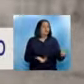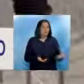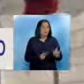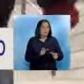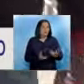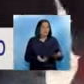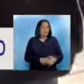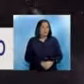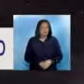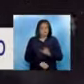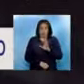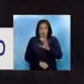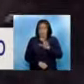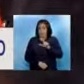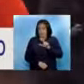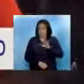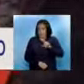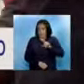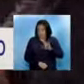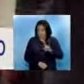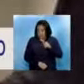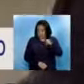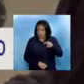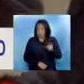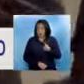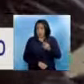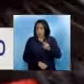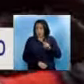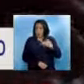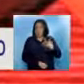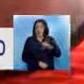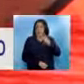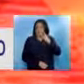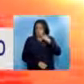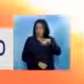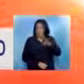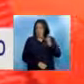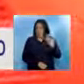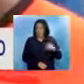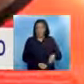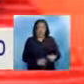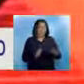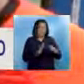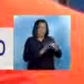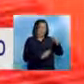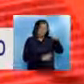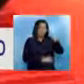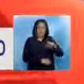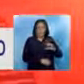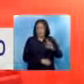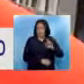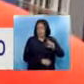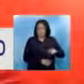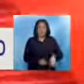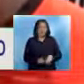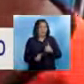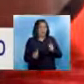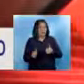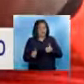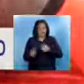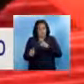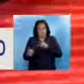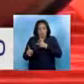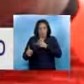agentes? Félix Enrique Ramos Ceballos es un viejo conocido en los pasillos de la Dirincri como un marca de la peligrosa